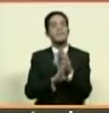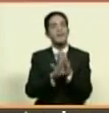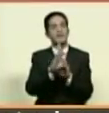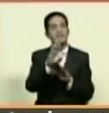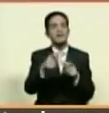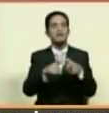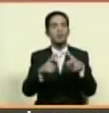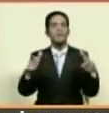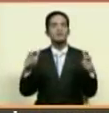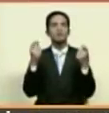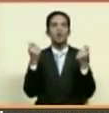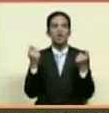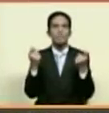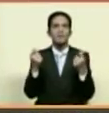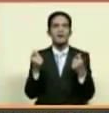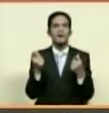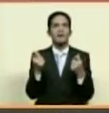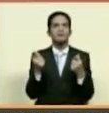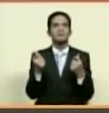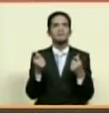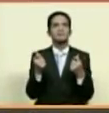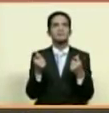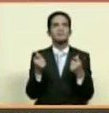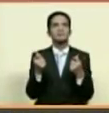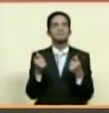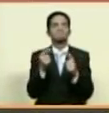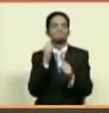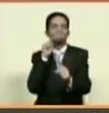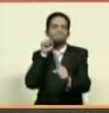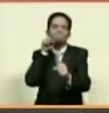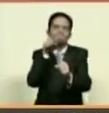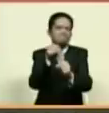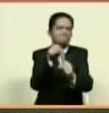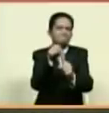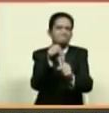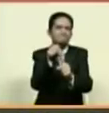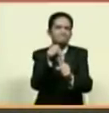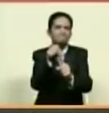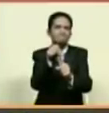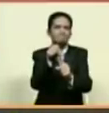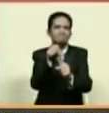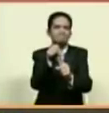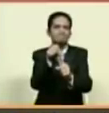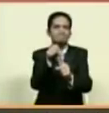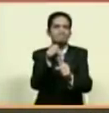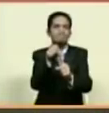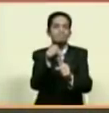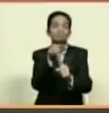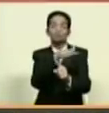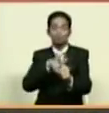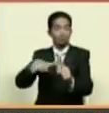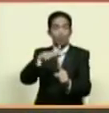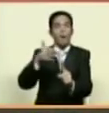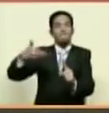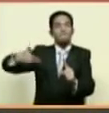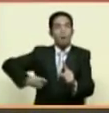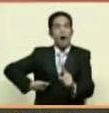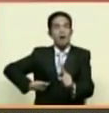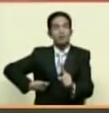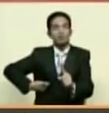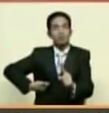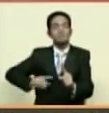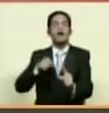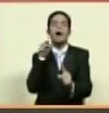crecimiento y prosperidad económica, ha colocado en el centro de todo este esfuerzo a